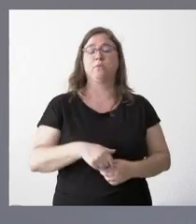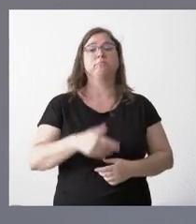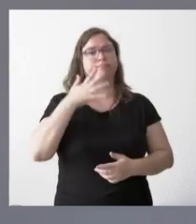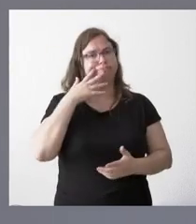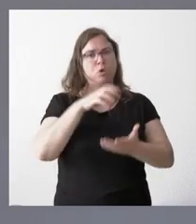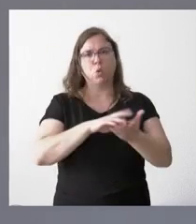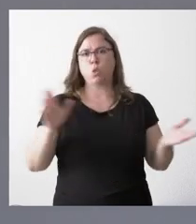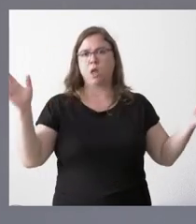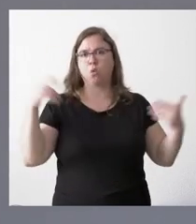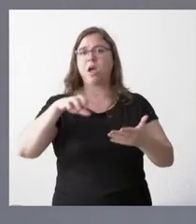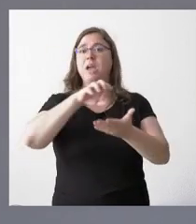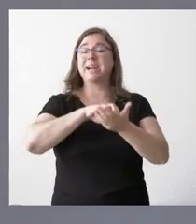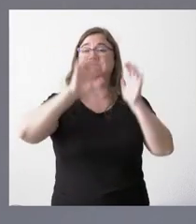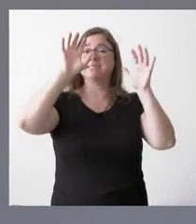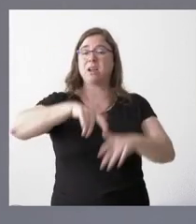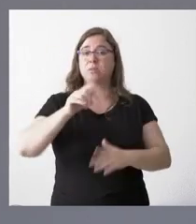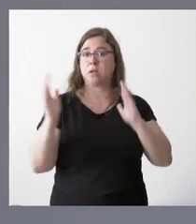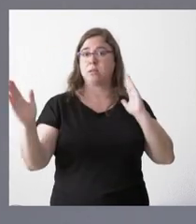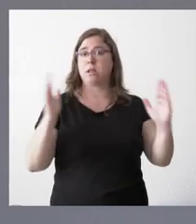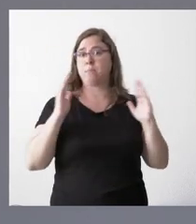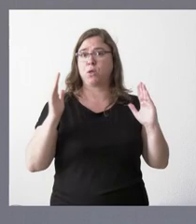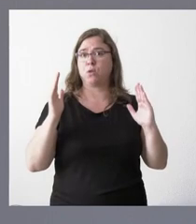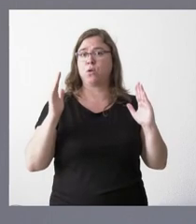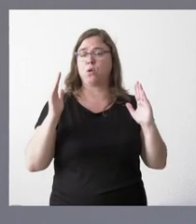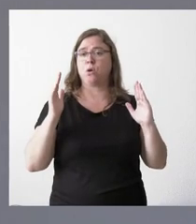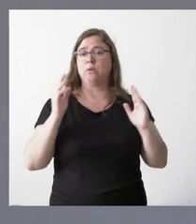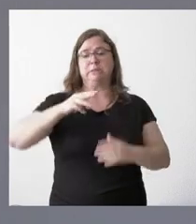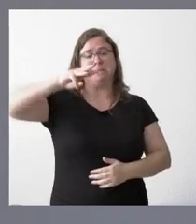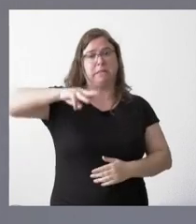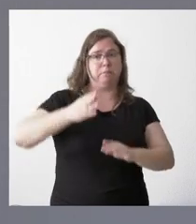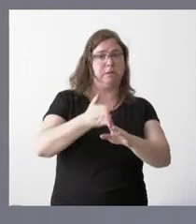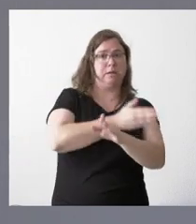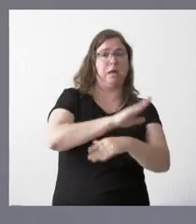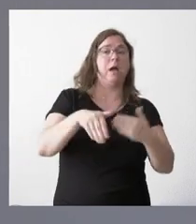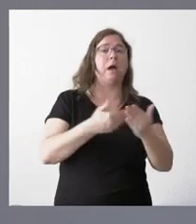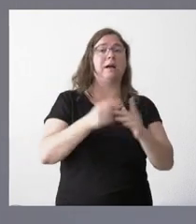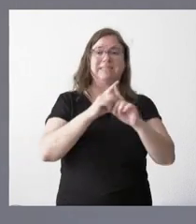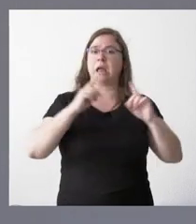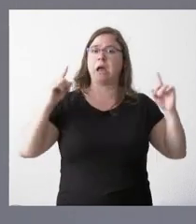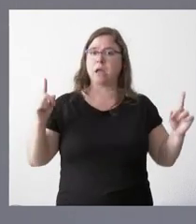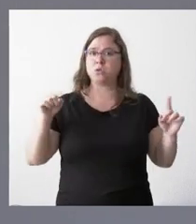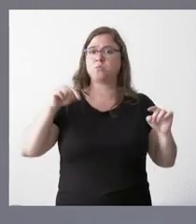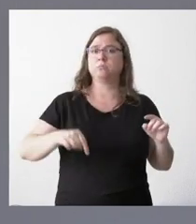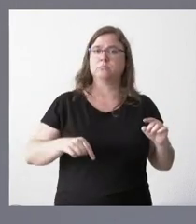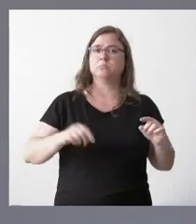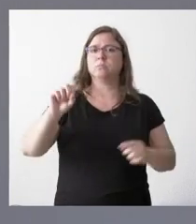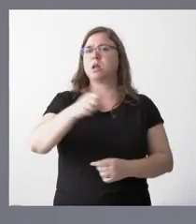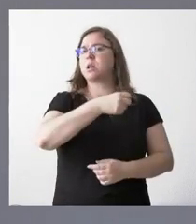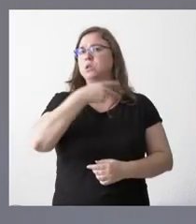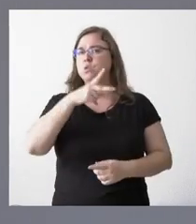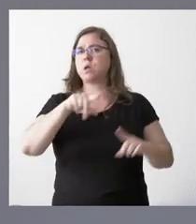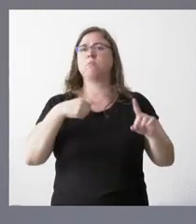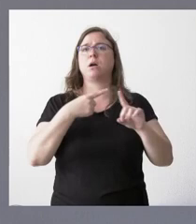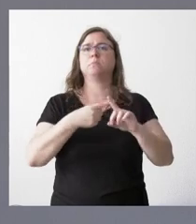dudas, Castilla y León ha tenido en este periodo, tanto en el último trimestre como en el conjunto del año, un resultado y un